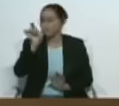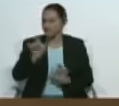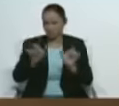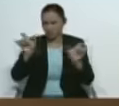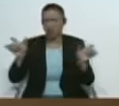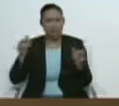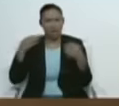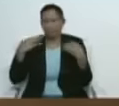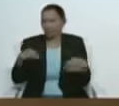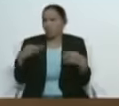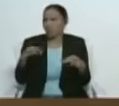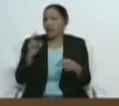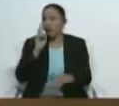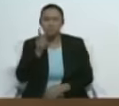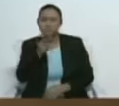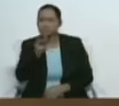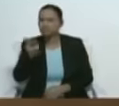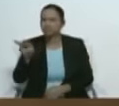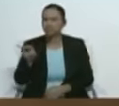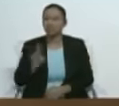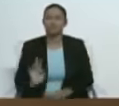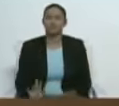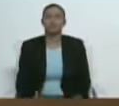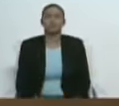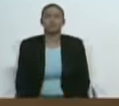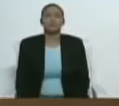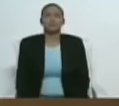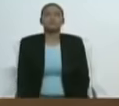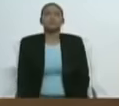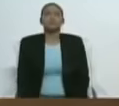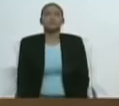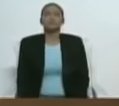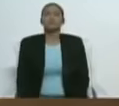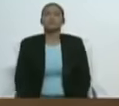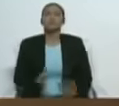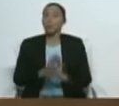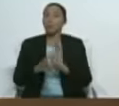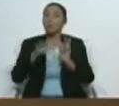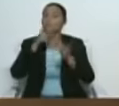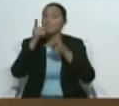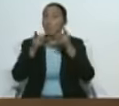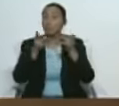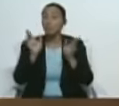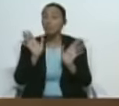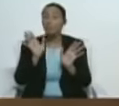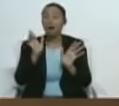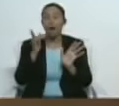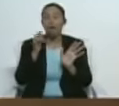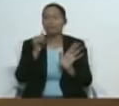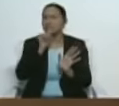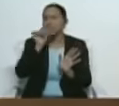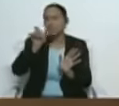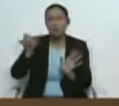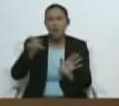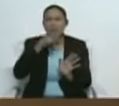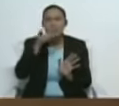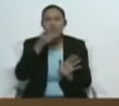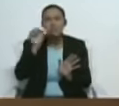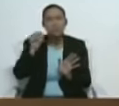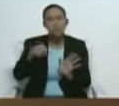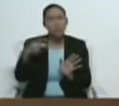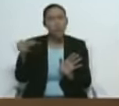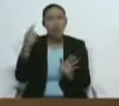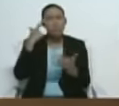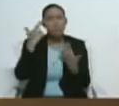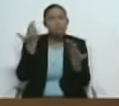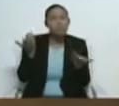ajeno a su pensar entre comillas político porque no parecieron pensar político y y el odio